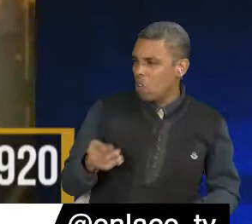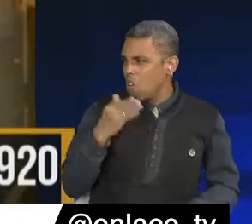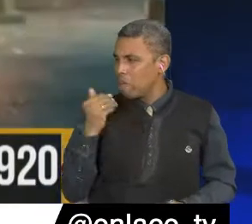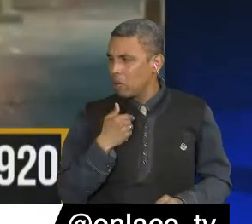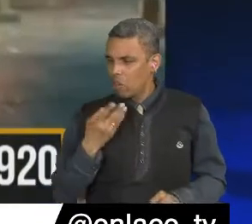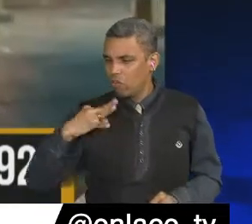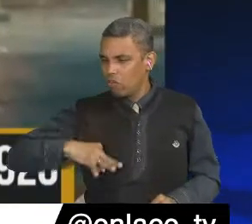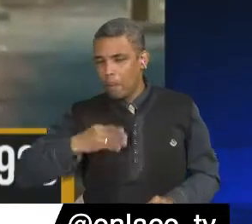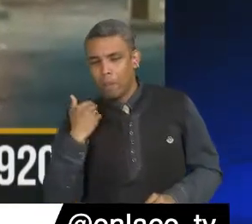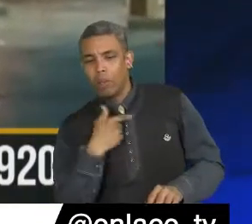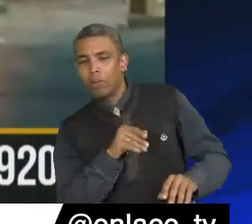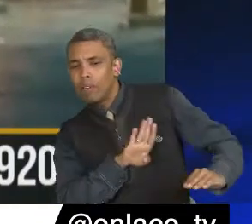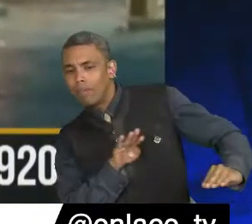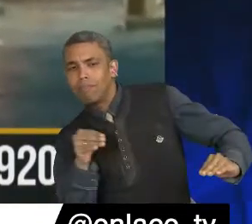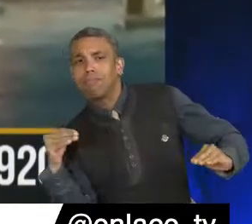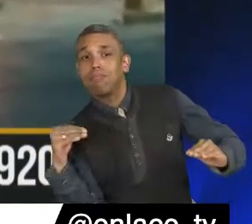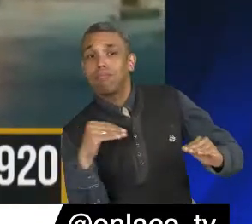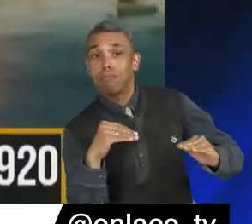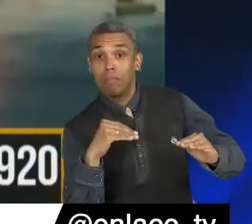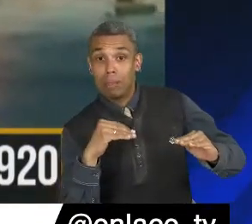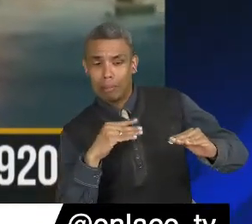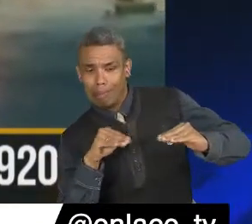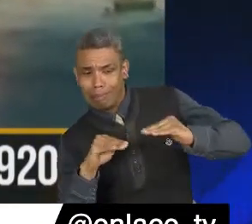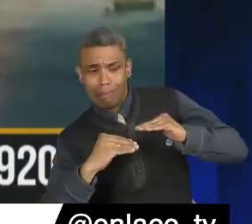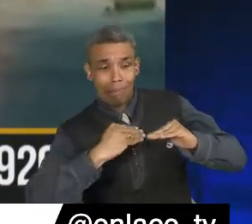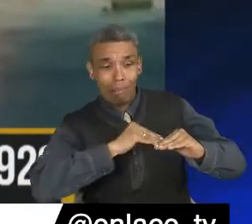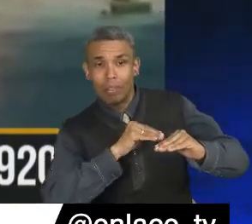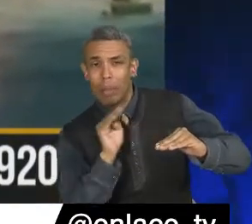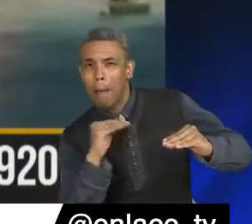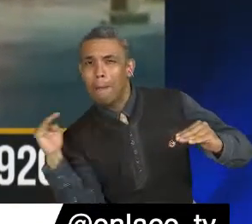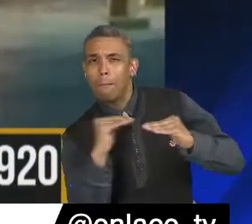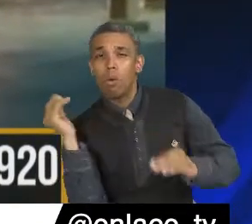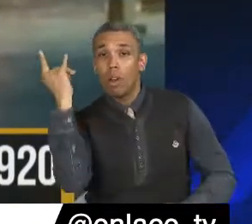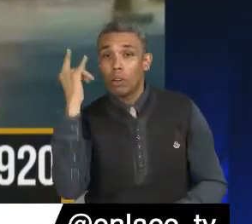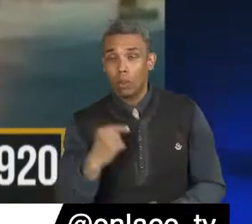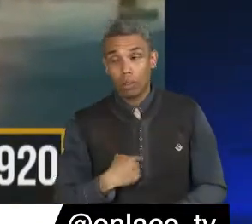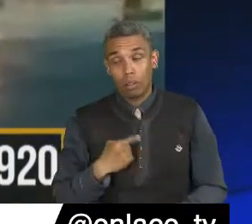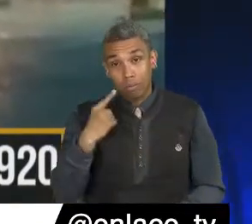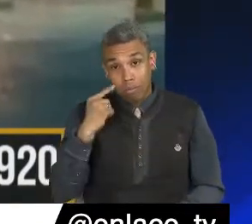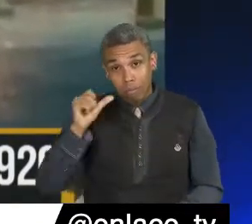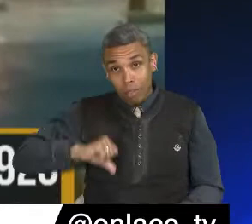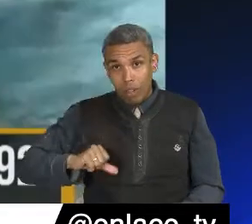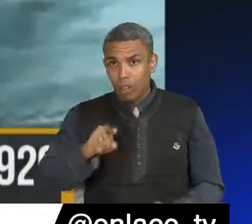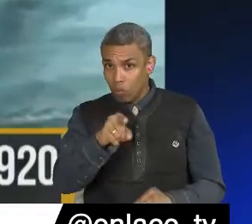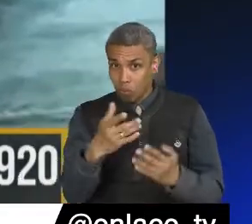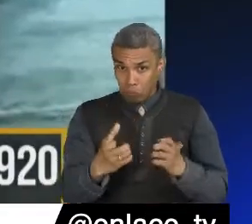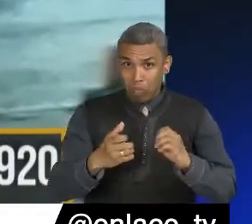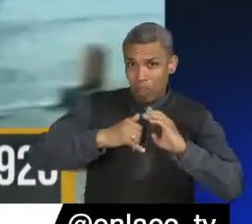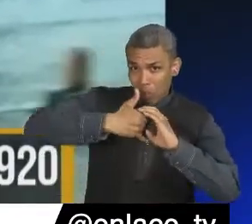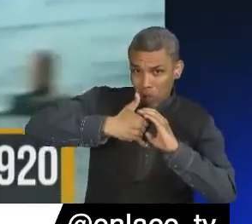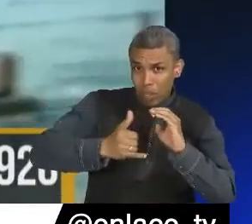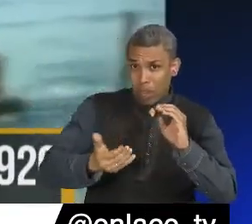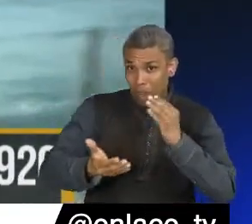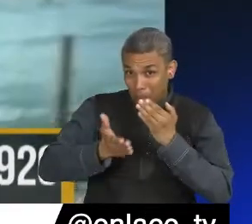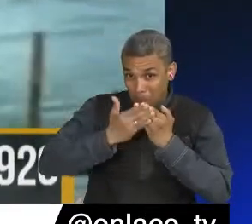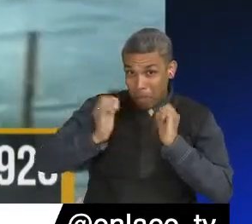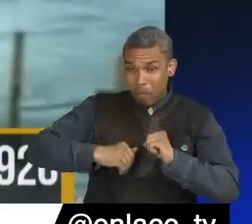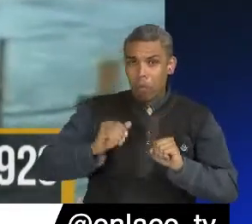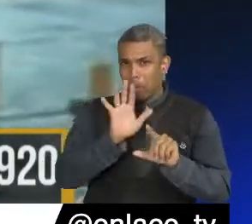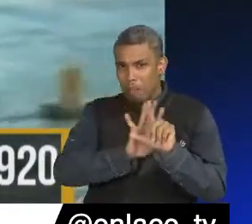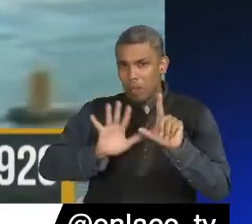tiene alguna queja o algún reclamo, los puede hacer enviando fotos o videos a nuestro reportero ciudadano al número de WhatsApp